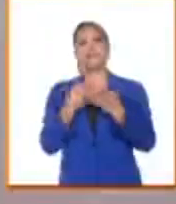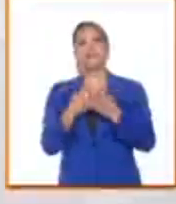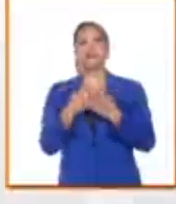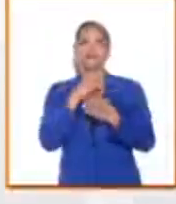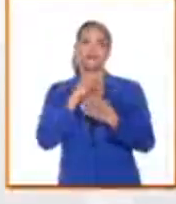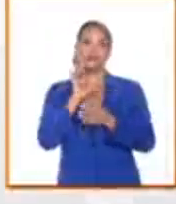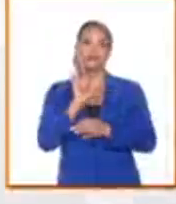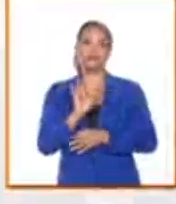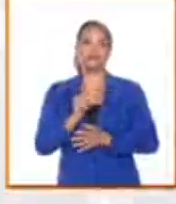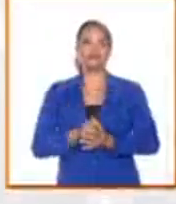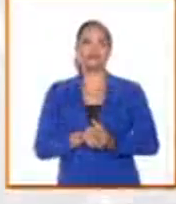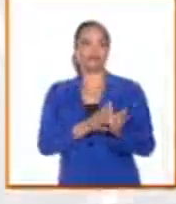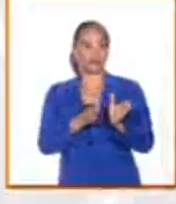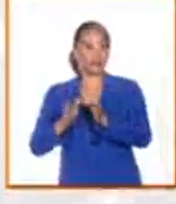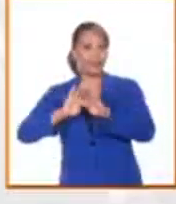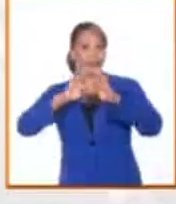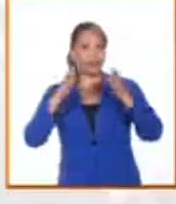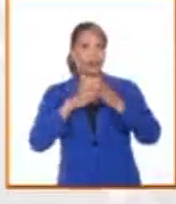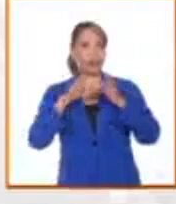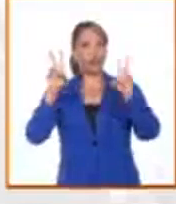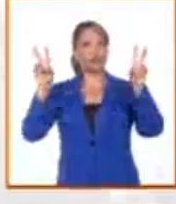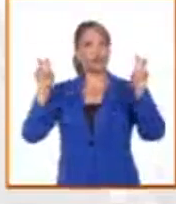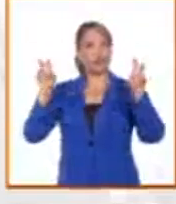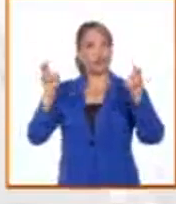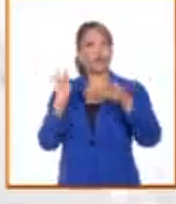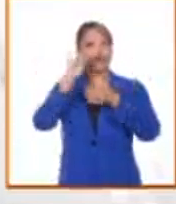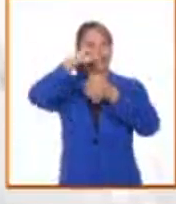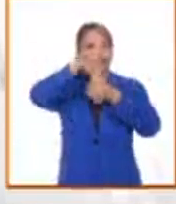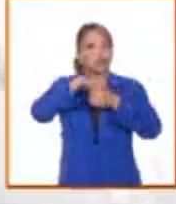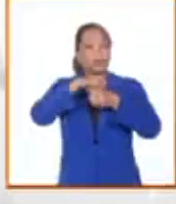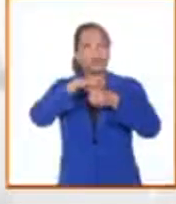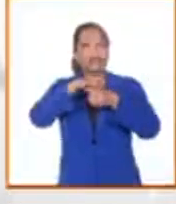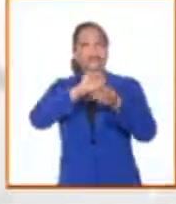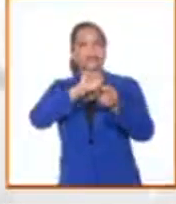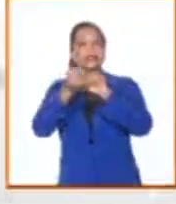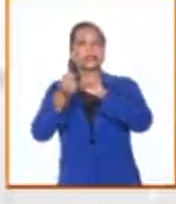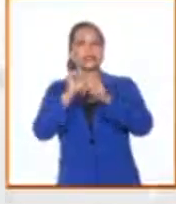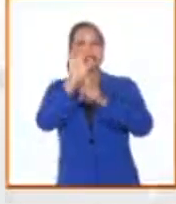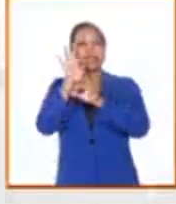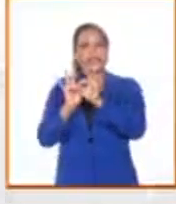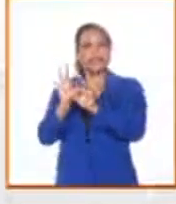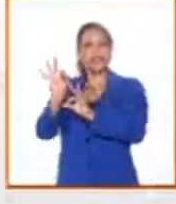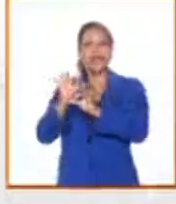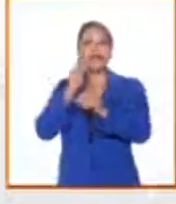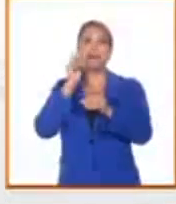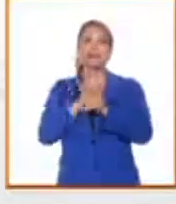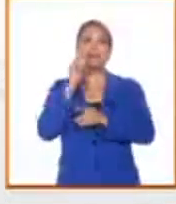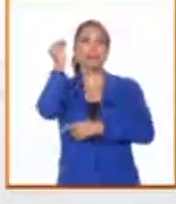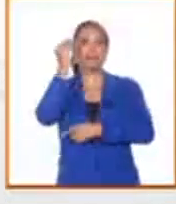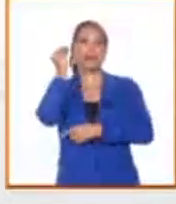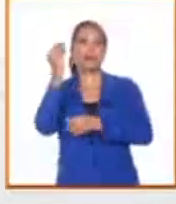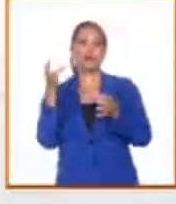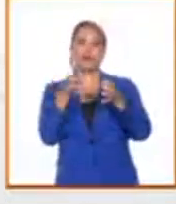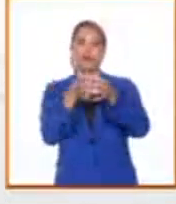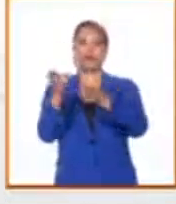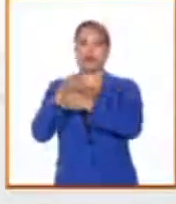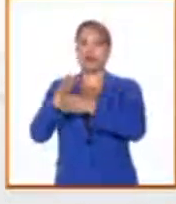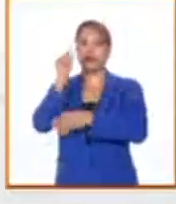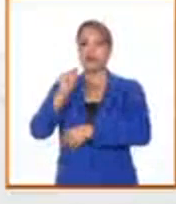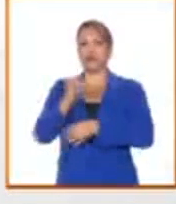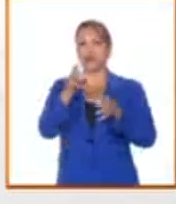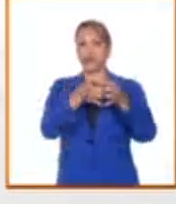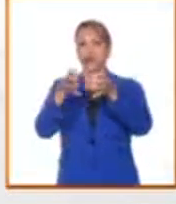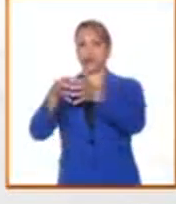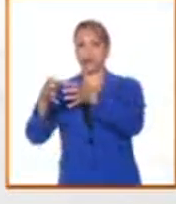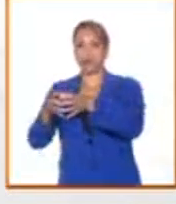mediáticas. Estos temas fueron incluidos o ajustados a partir del pensamiento colectivo. Con esta ley se pretende dotar a la sociedad